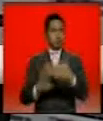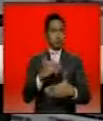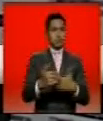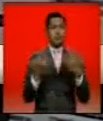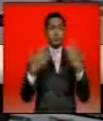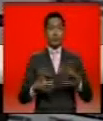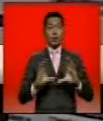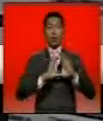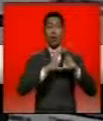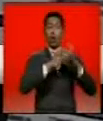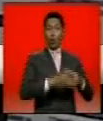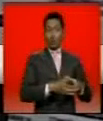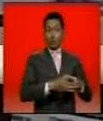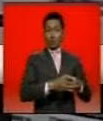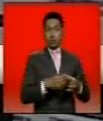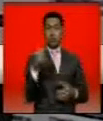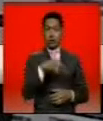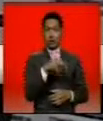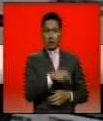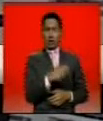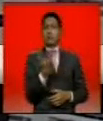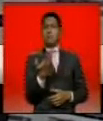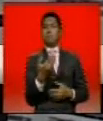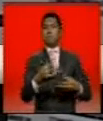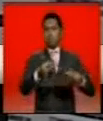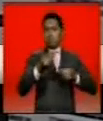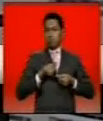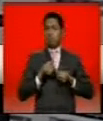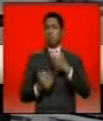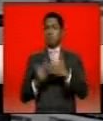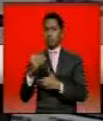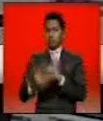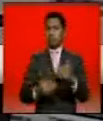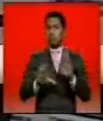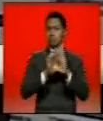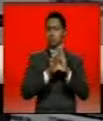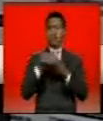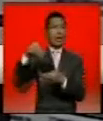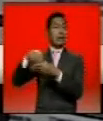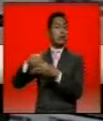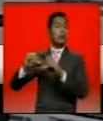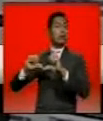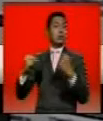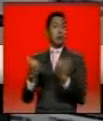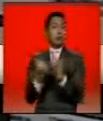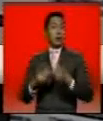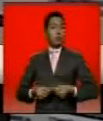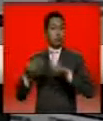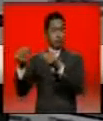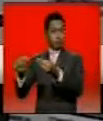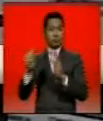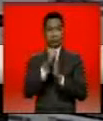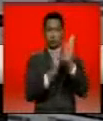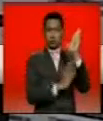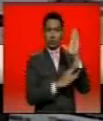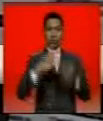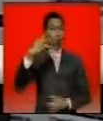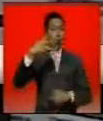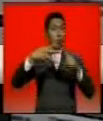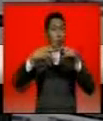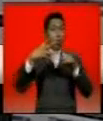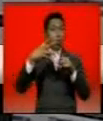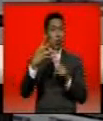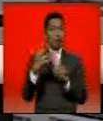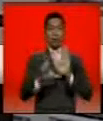que instruirá el trámite legislativo al interior de la Asamblea de este proyecto que reforma 4 leyes será